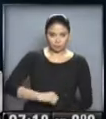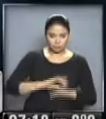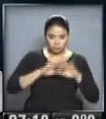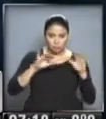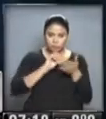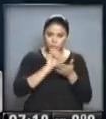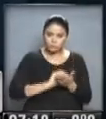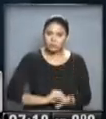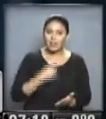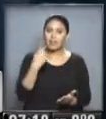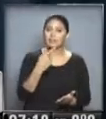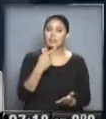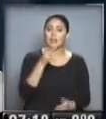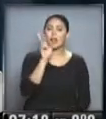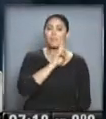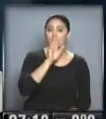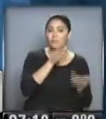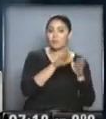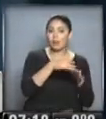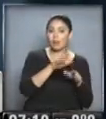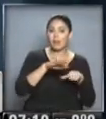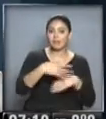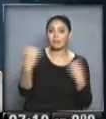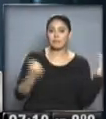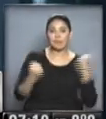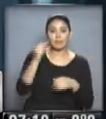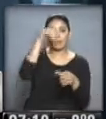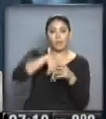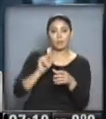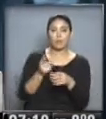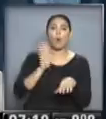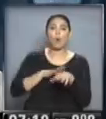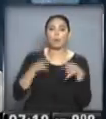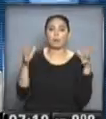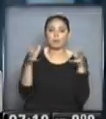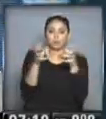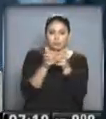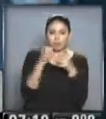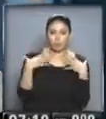que Ángeles murió en el camión de basura por aplastamiento.